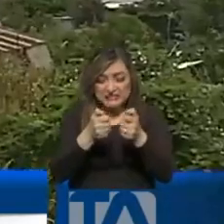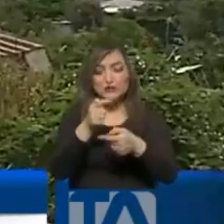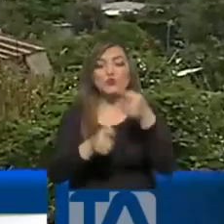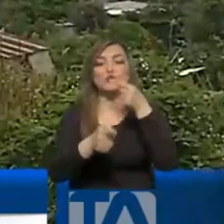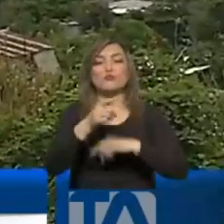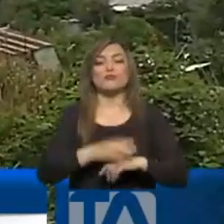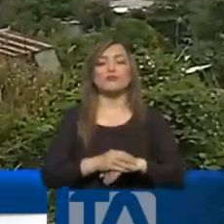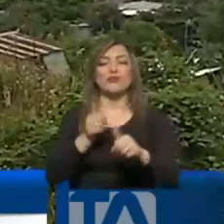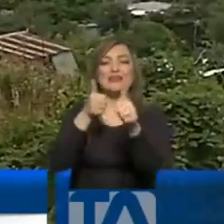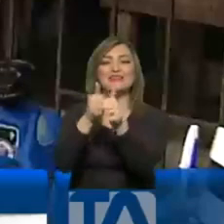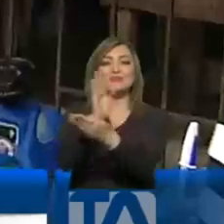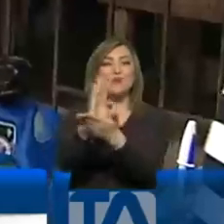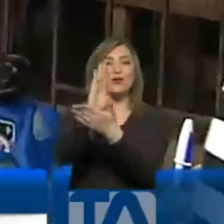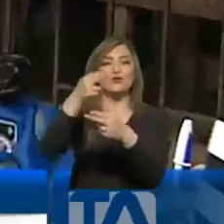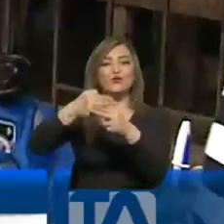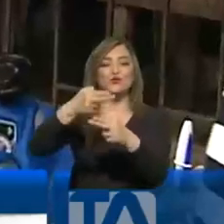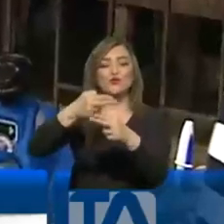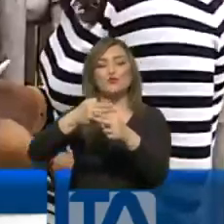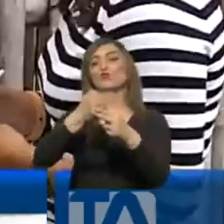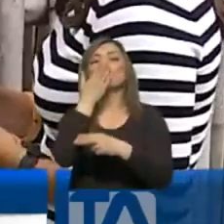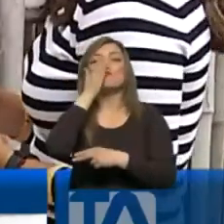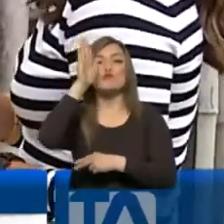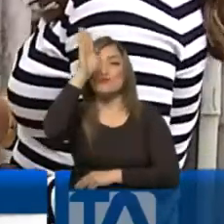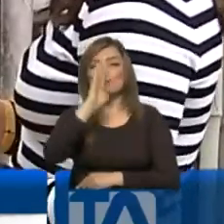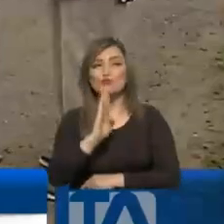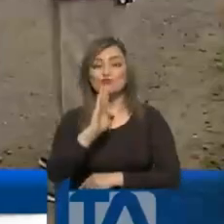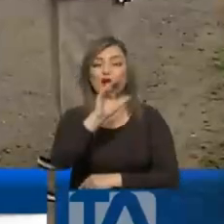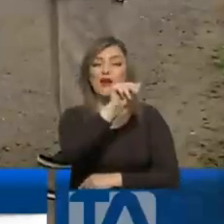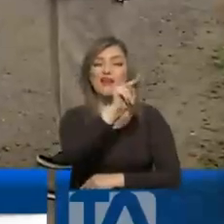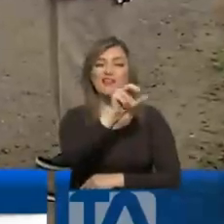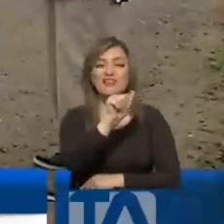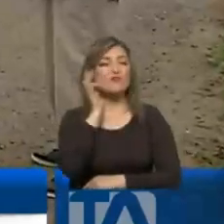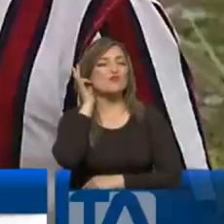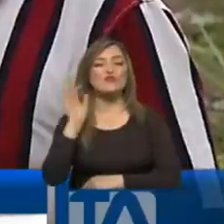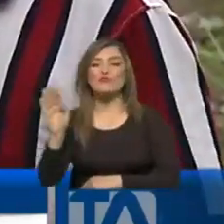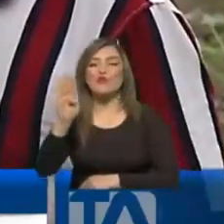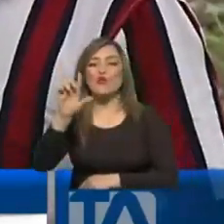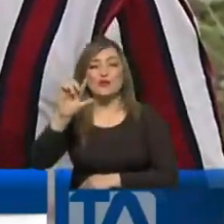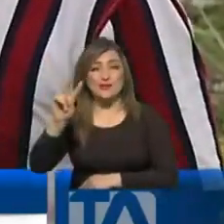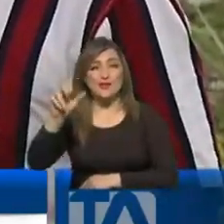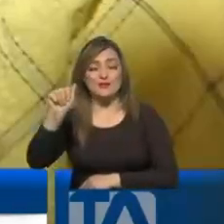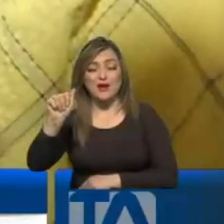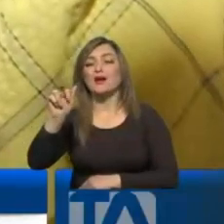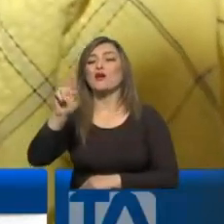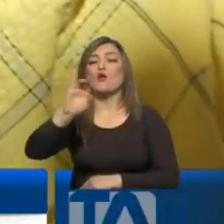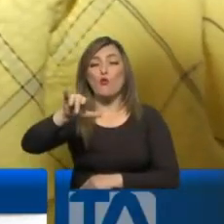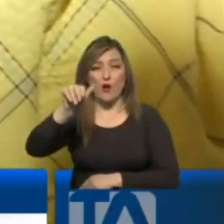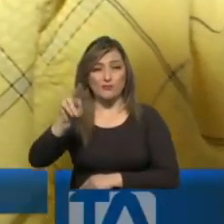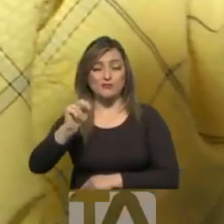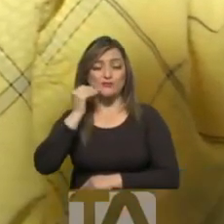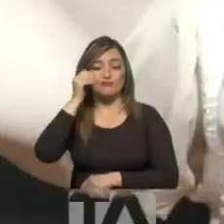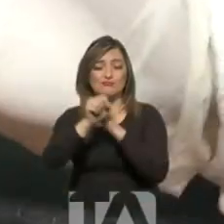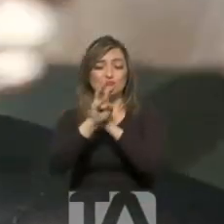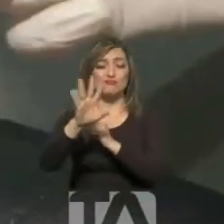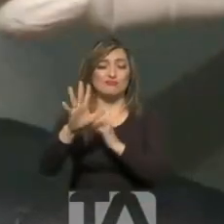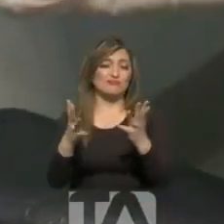La Promesa de Dios, encontramos también a Ana María, Juan y Bolívar, todos mayores de 65 años. Todos quieren